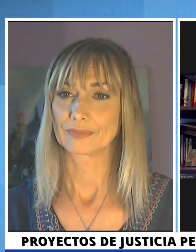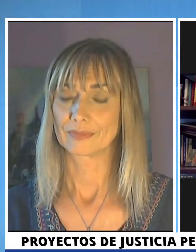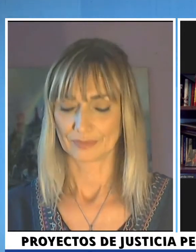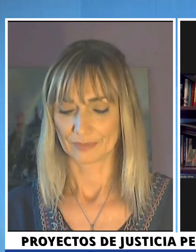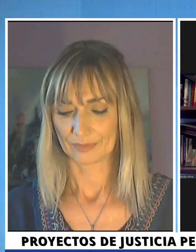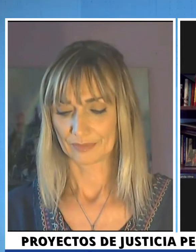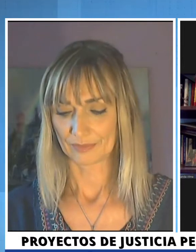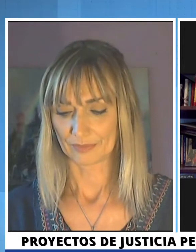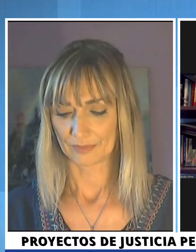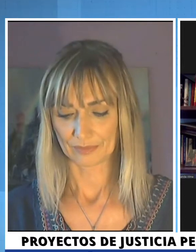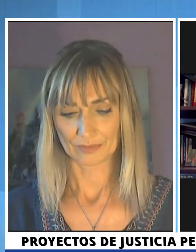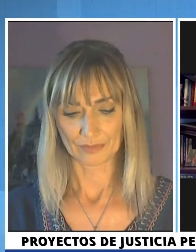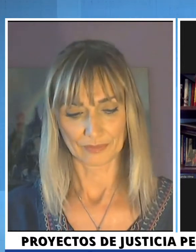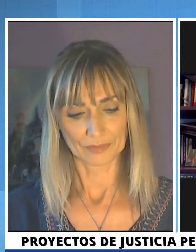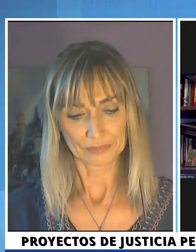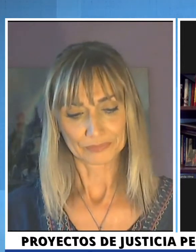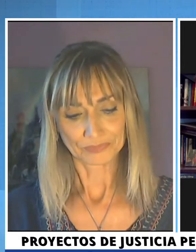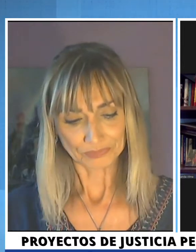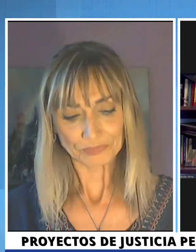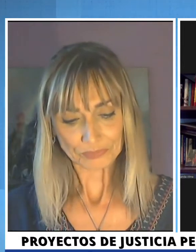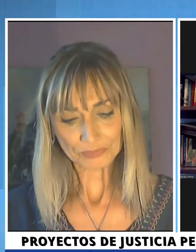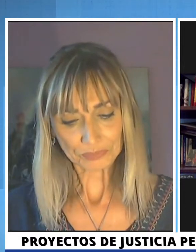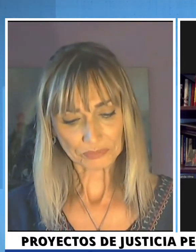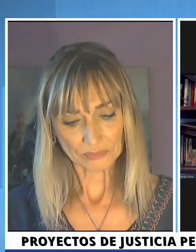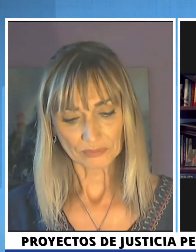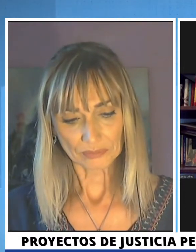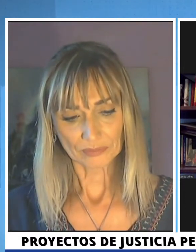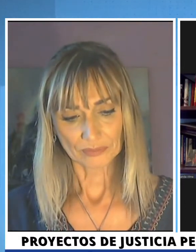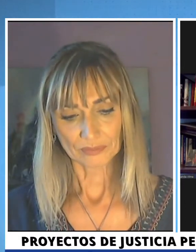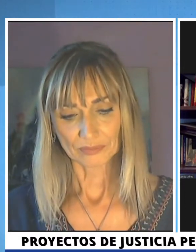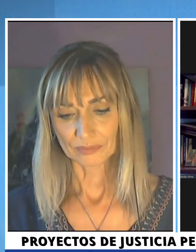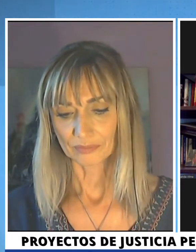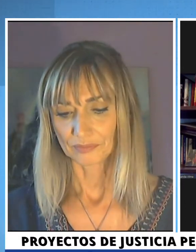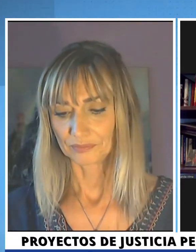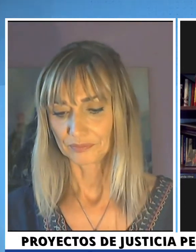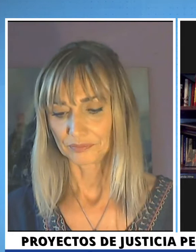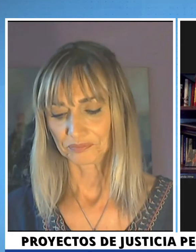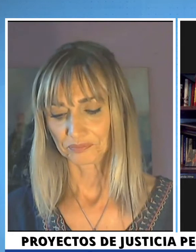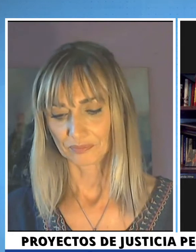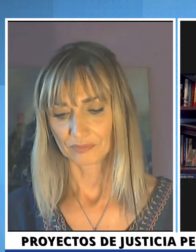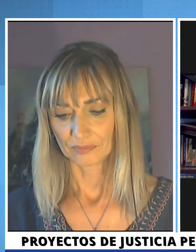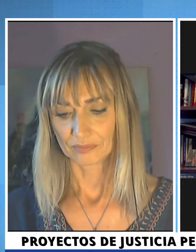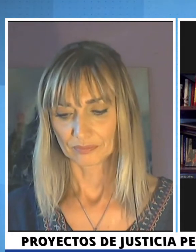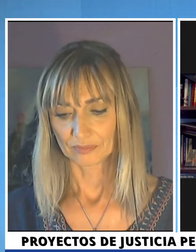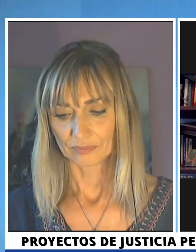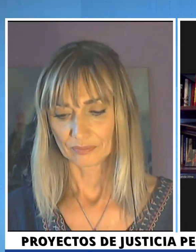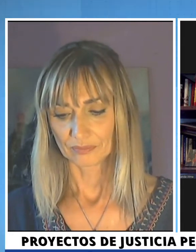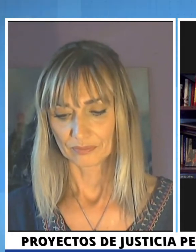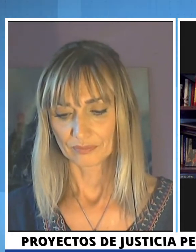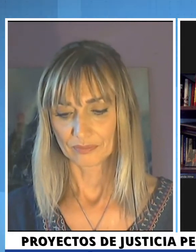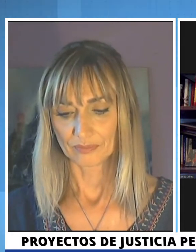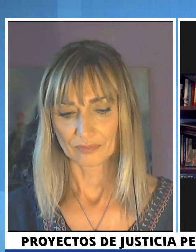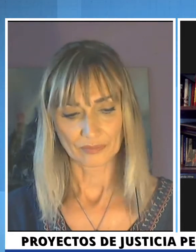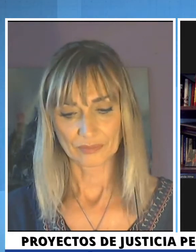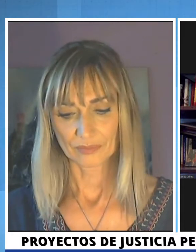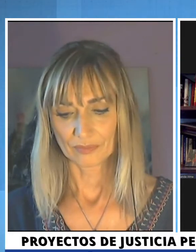el cumplimiento de la ley Micaela, ¿no?, que estaba pendiente hace tiempo desde la reglamentación de la ley. Finalmente la